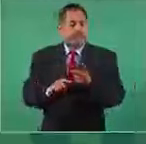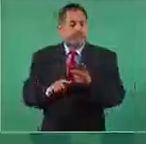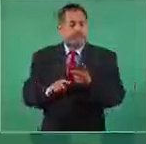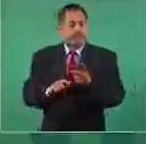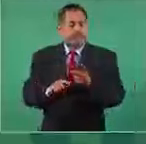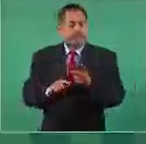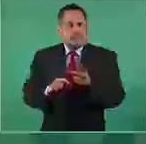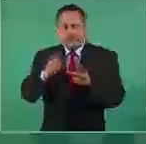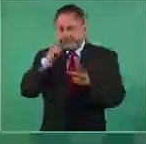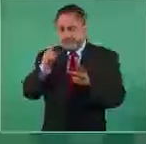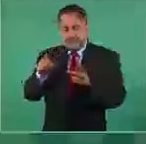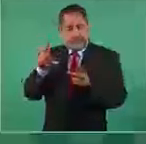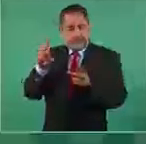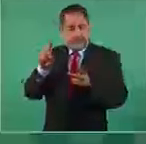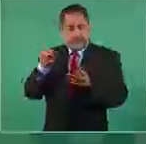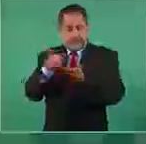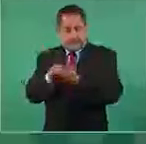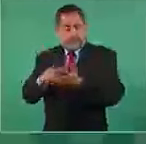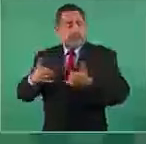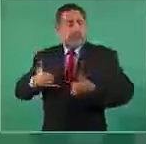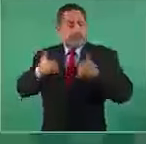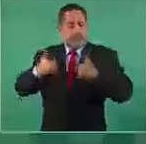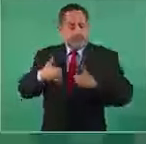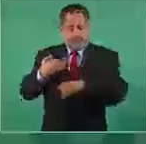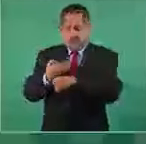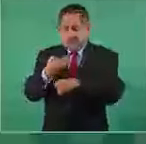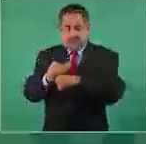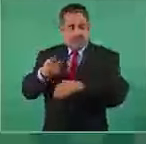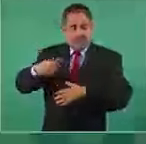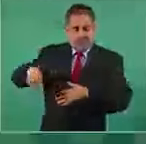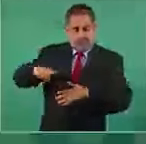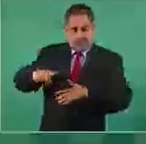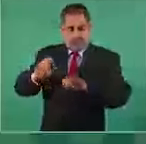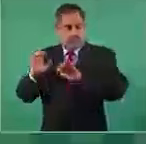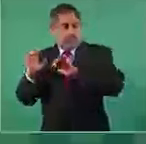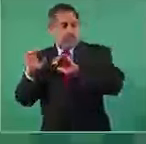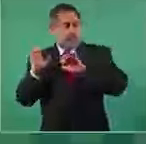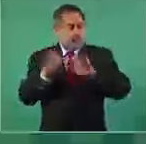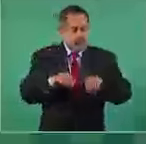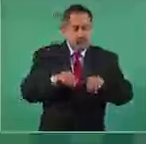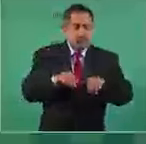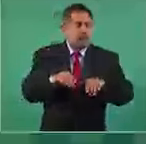Esos 30,000 jóvenes que ahora están